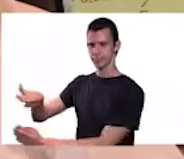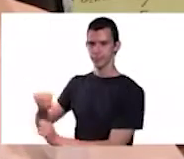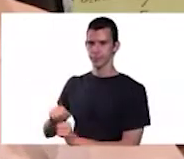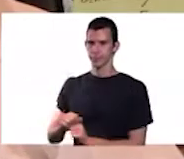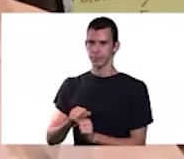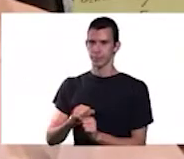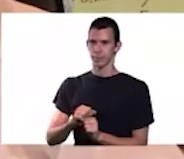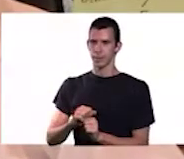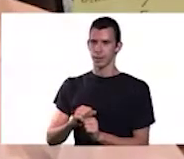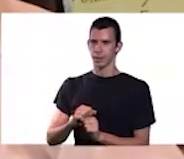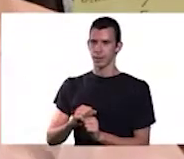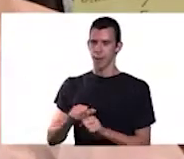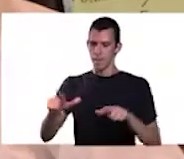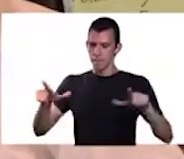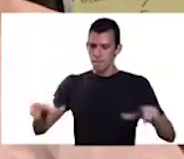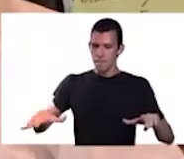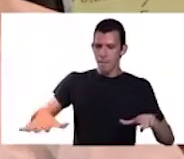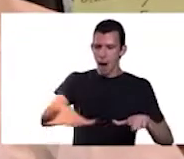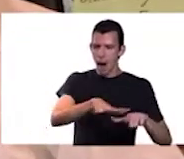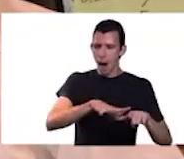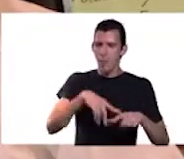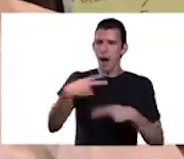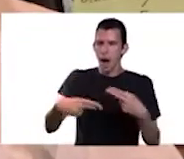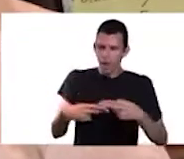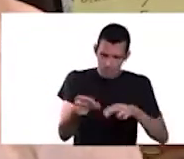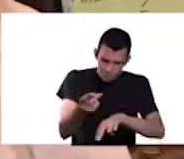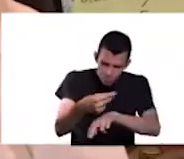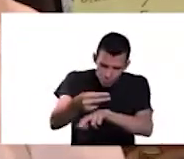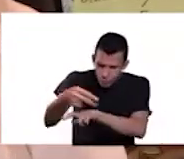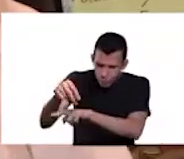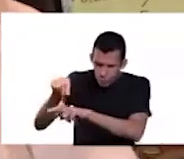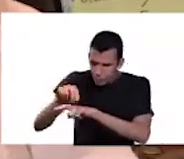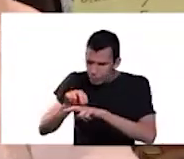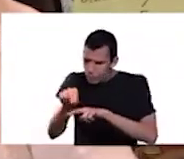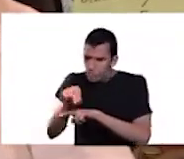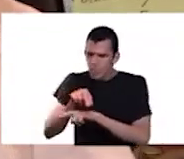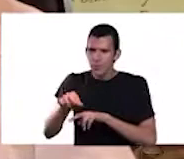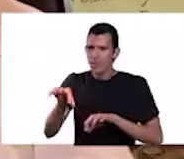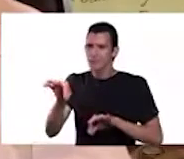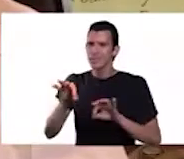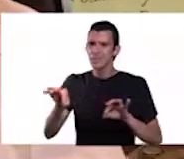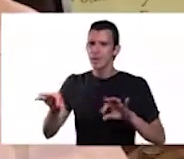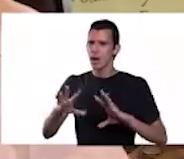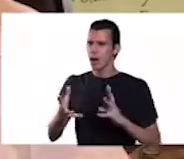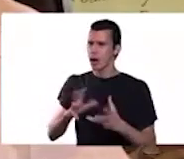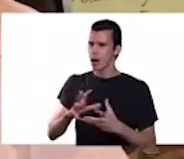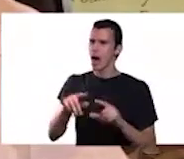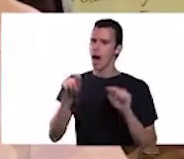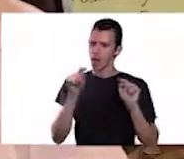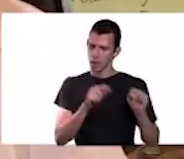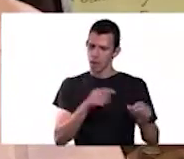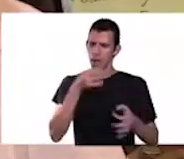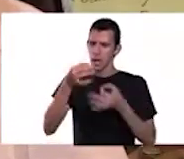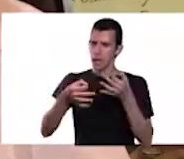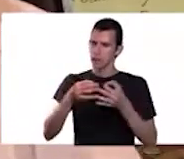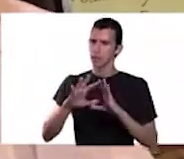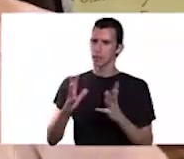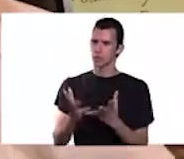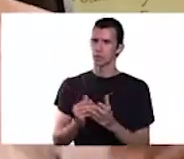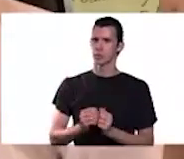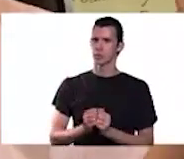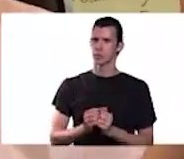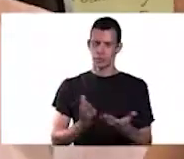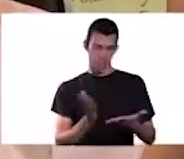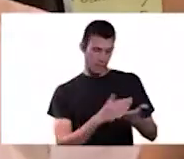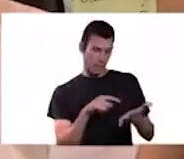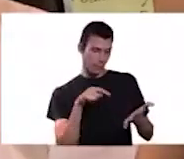países y sus diferentes horarios en igual momento. En el libro de texto aparecen actividades al respecto. Localizaciones